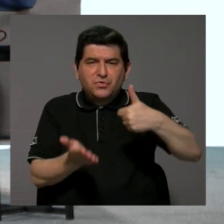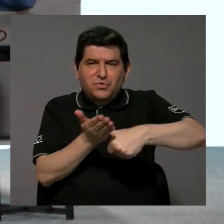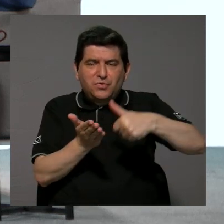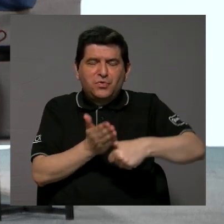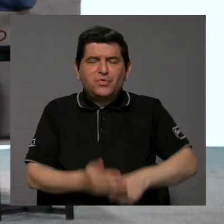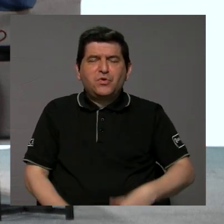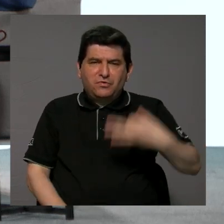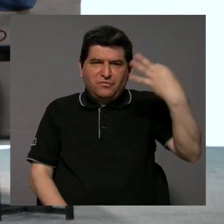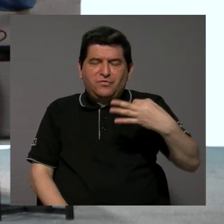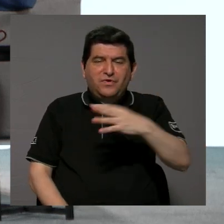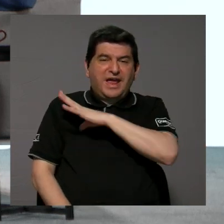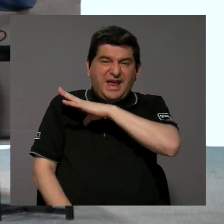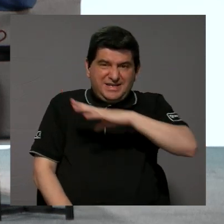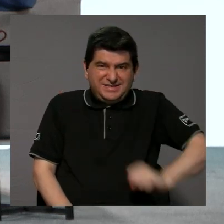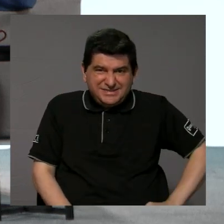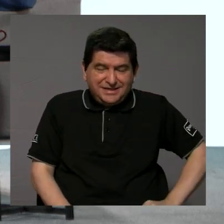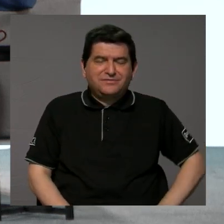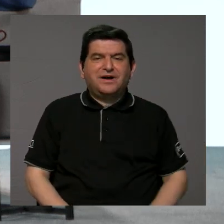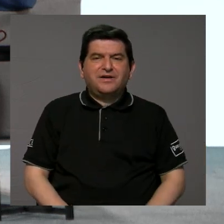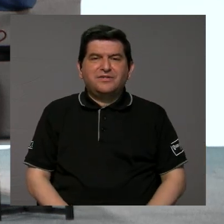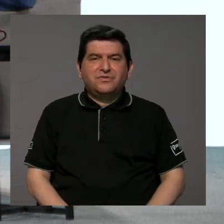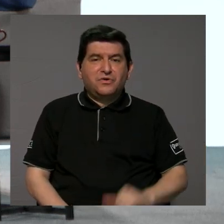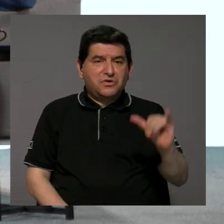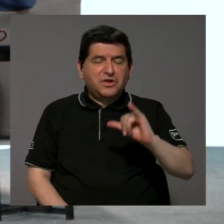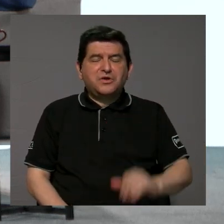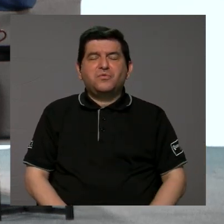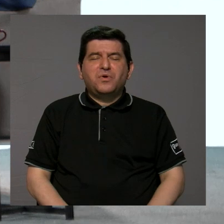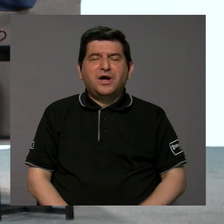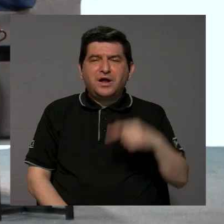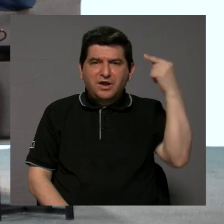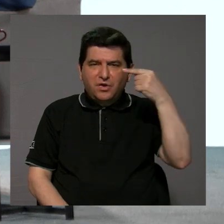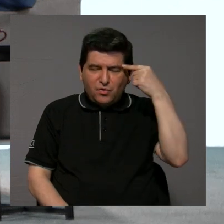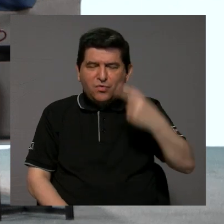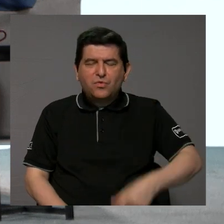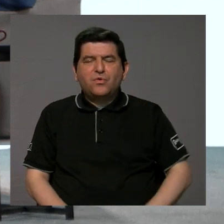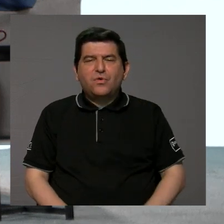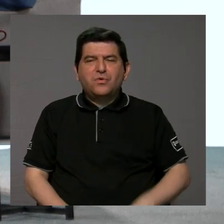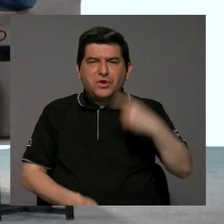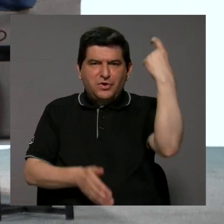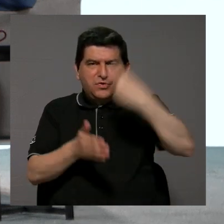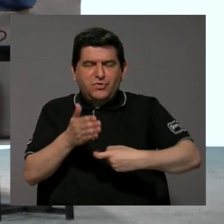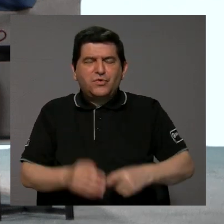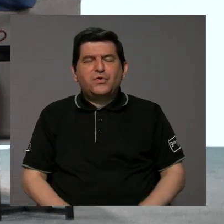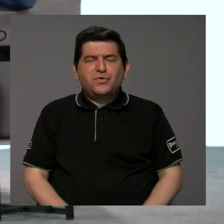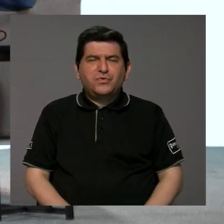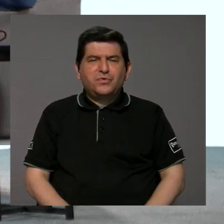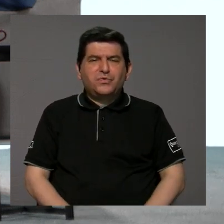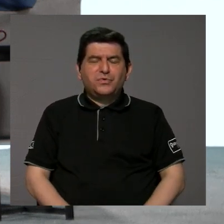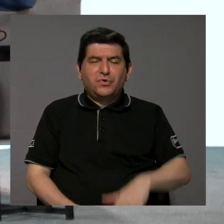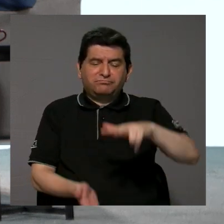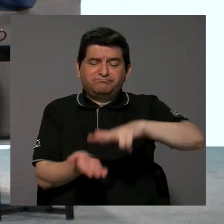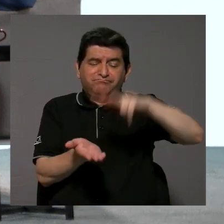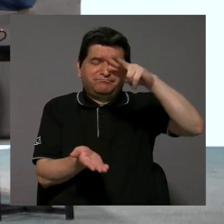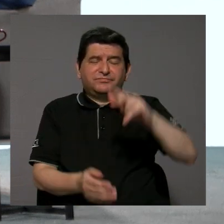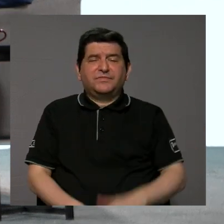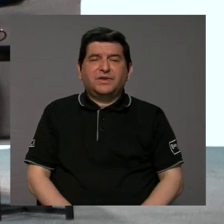consolidada, El Salvador tiene una autocracia electoral prácticamente consolidada de la mano de la eliminación